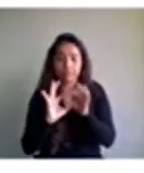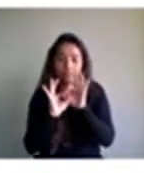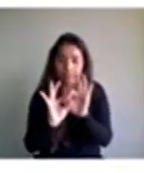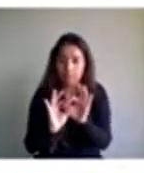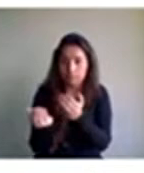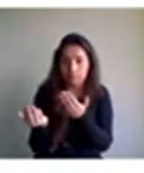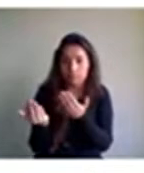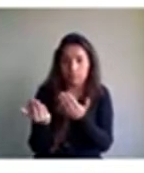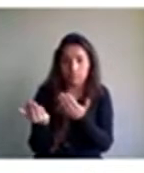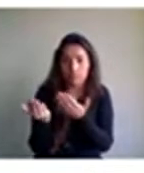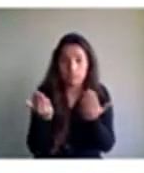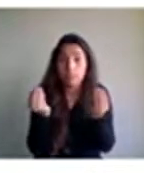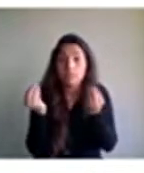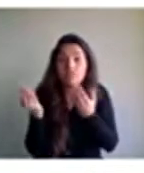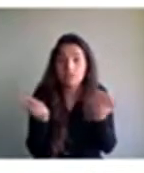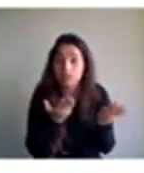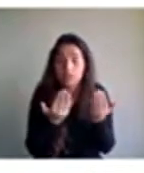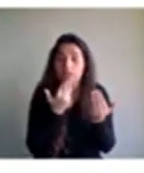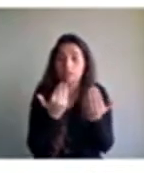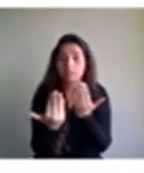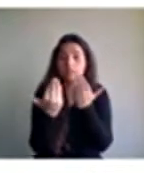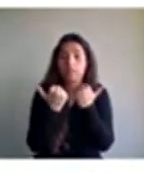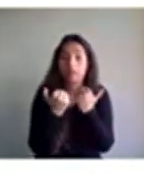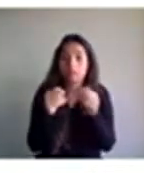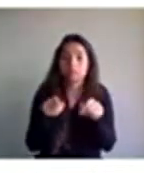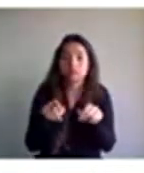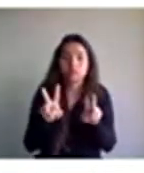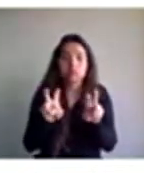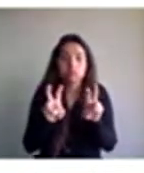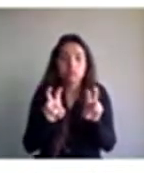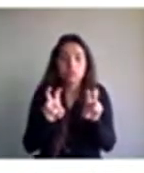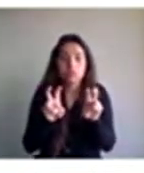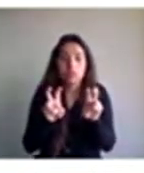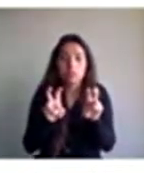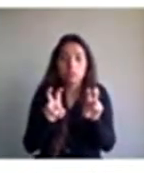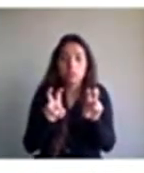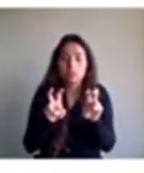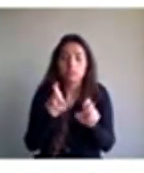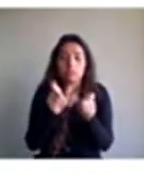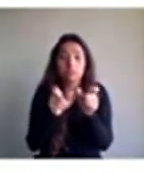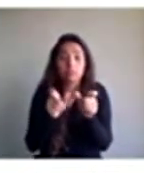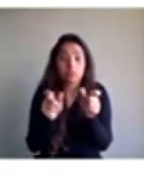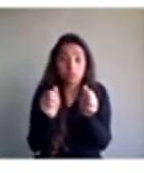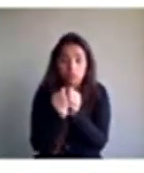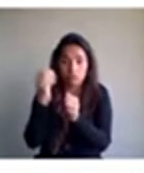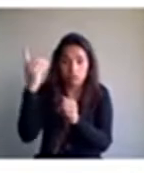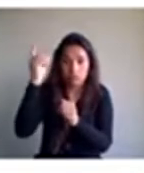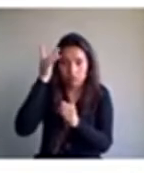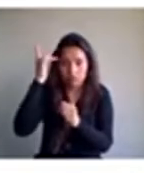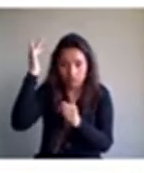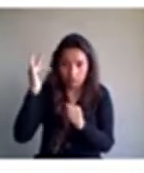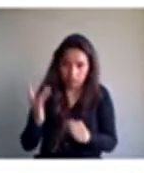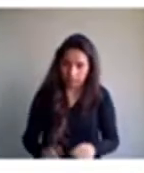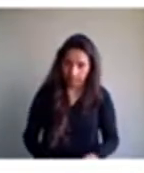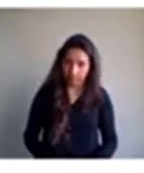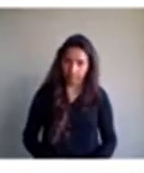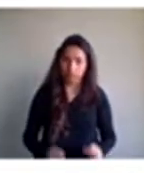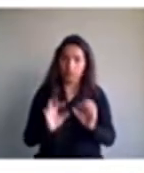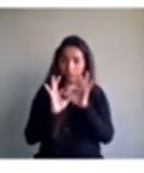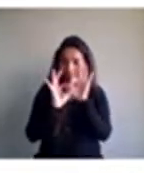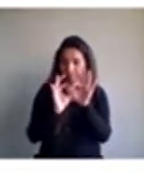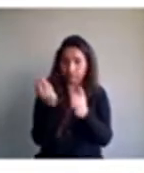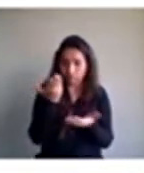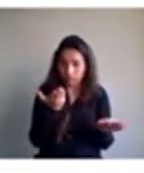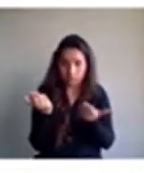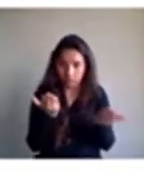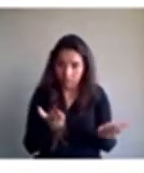de apoyar ex población con la cual trabajamos la población con discapacidad muchas gracias